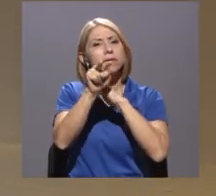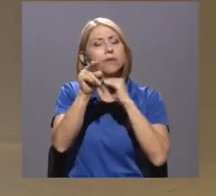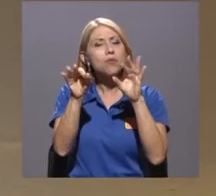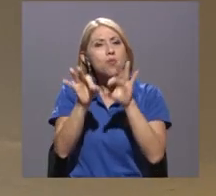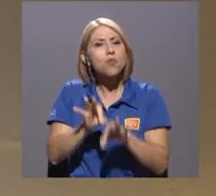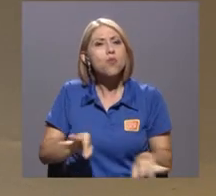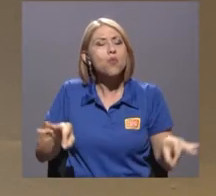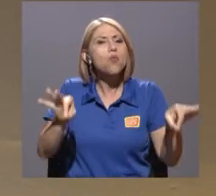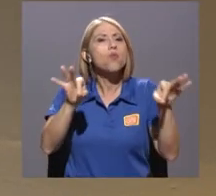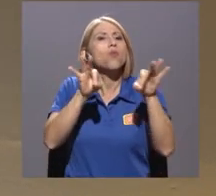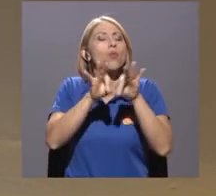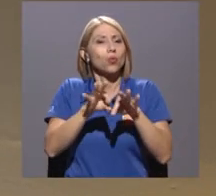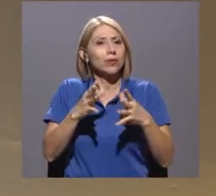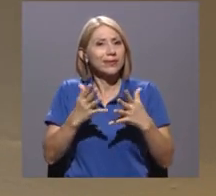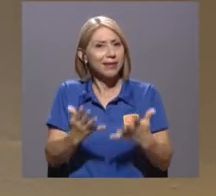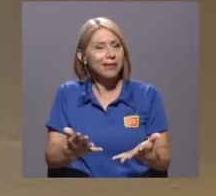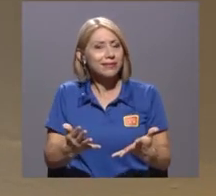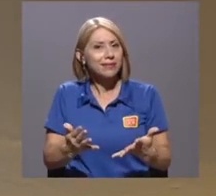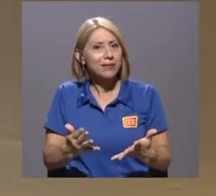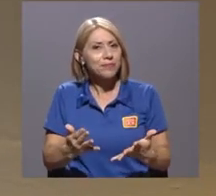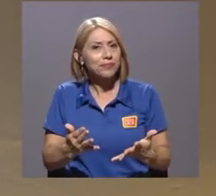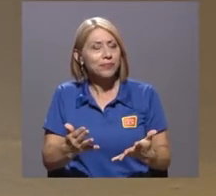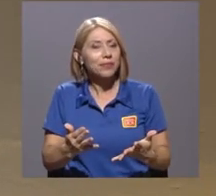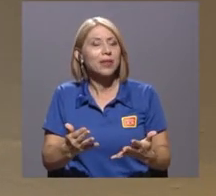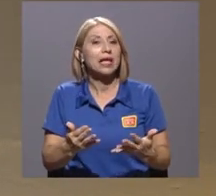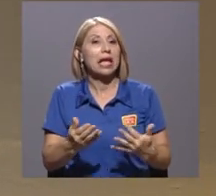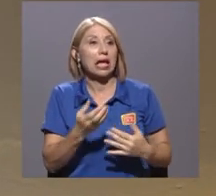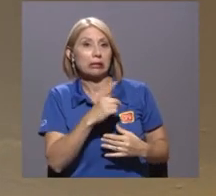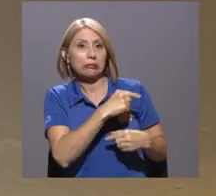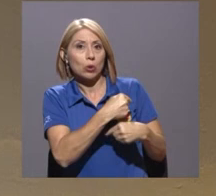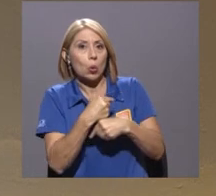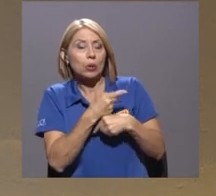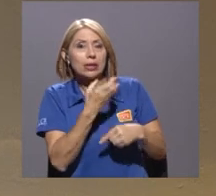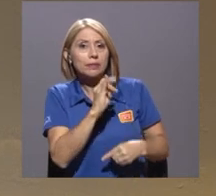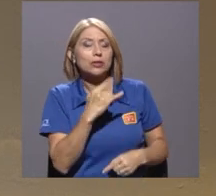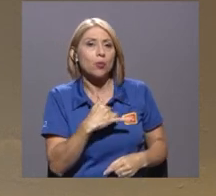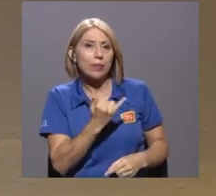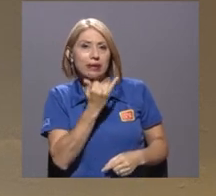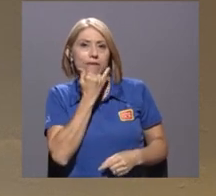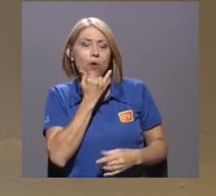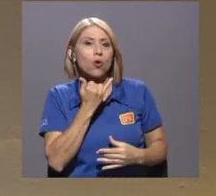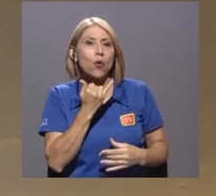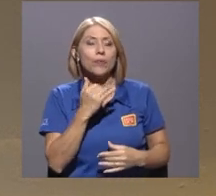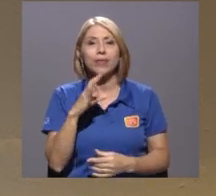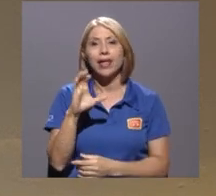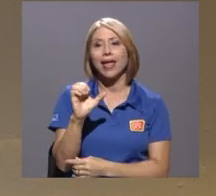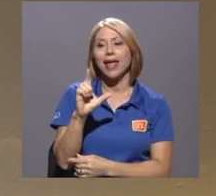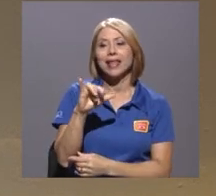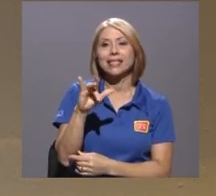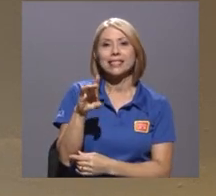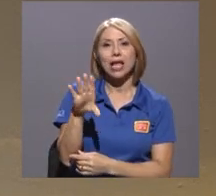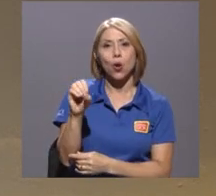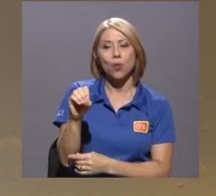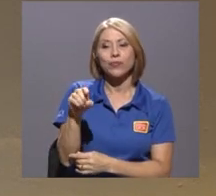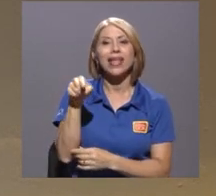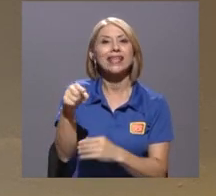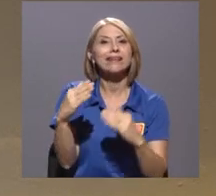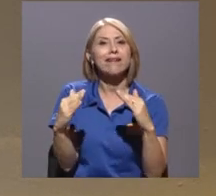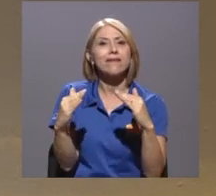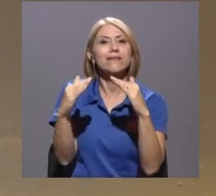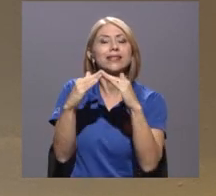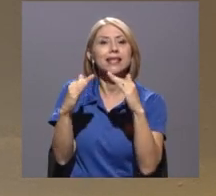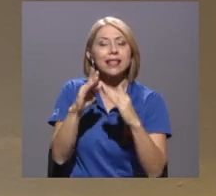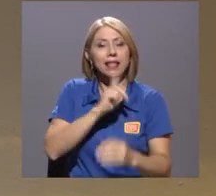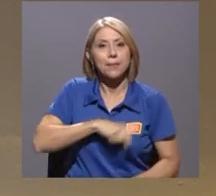liceo que es si no entiendo mal y corrija mente del embajador si me equivoco la residencia del presidente de la